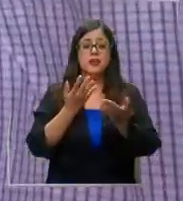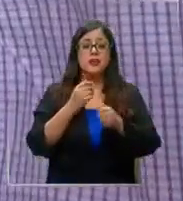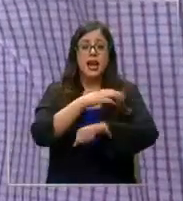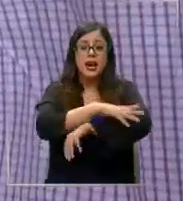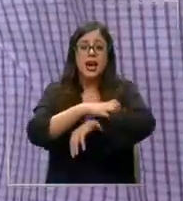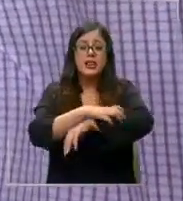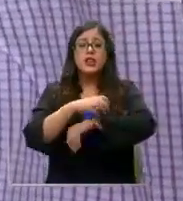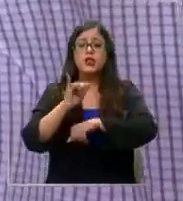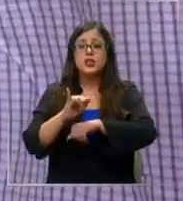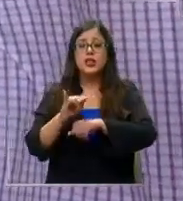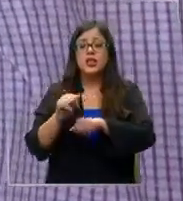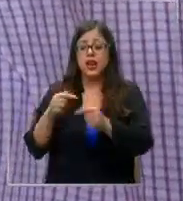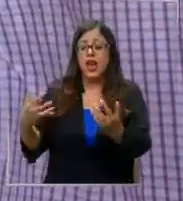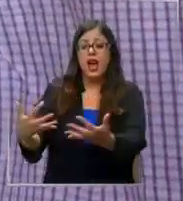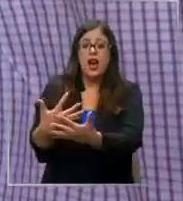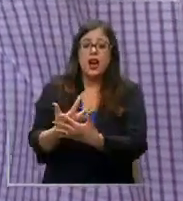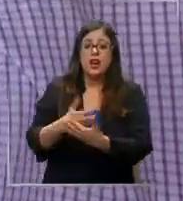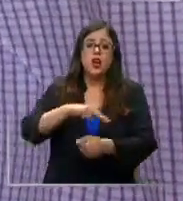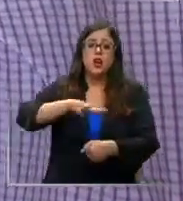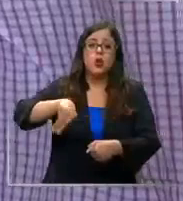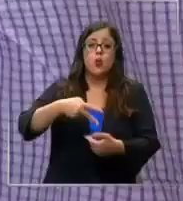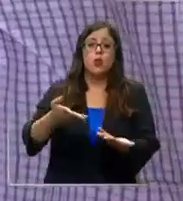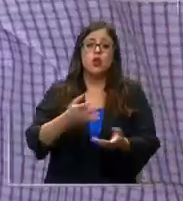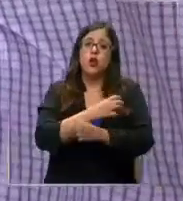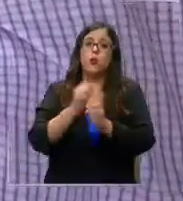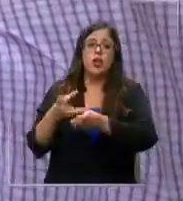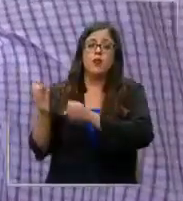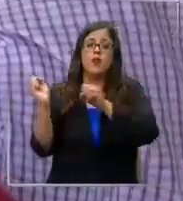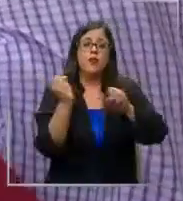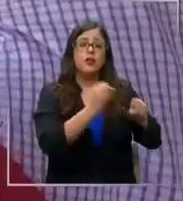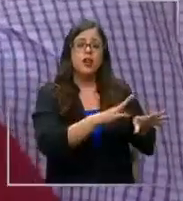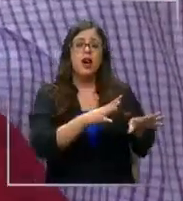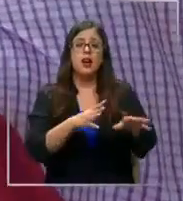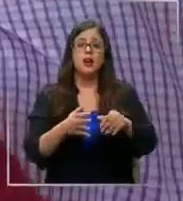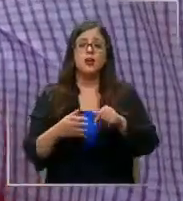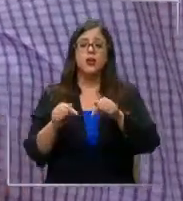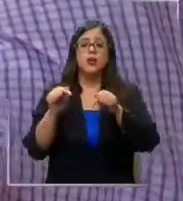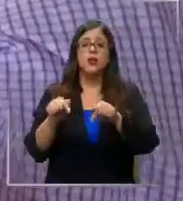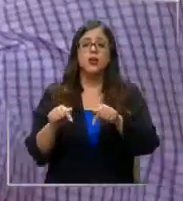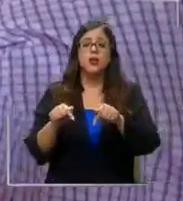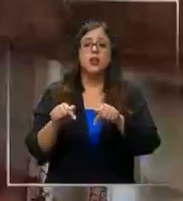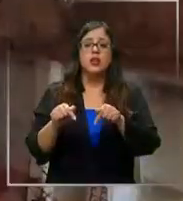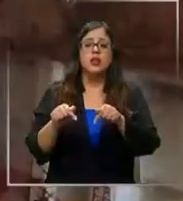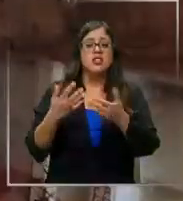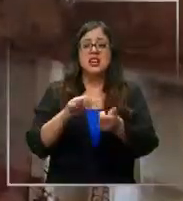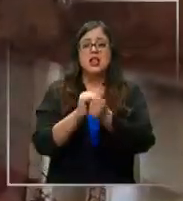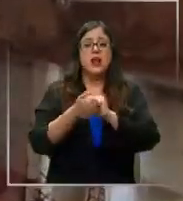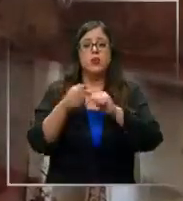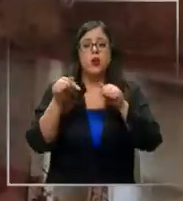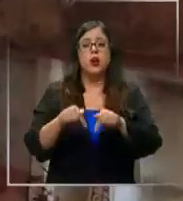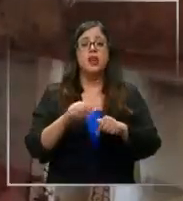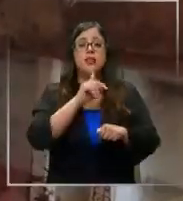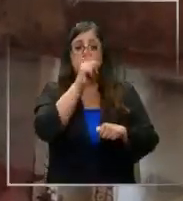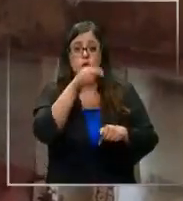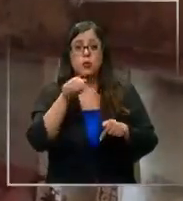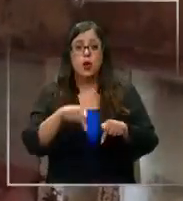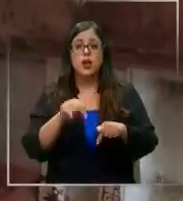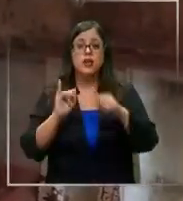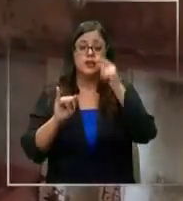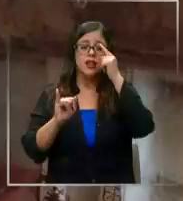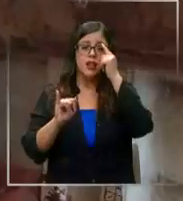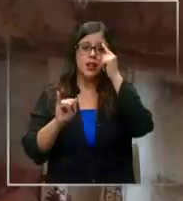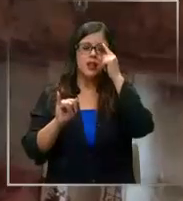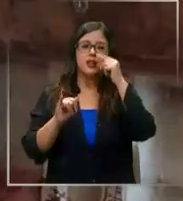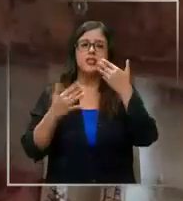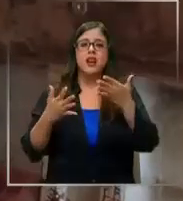mostrar, ¿no? Porque él es de nosotros. Nosotros podemos ser botados. Ya se adapta a cualquier lado, ya se adaptó aquí. Ya. Ella se acostumbró a estar